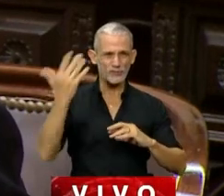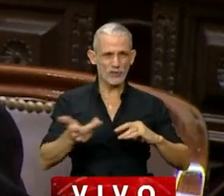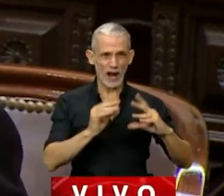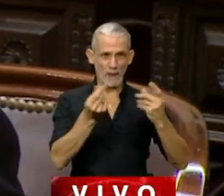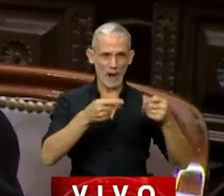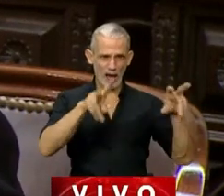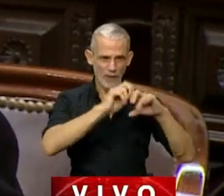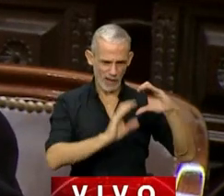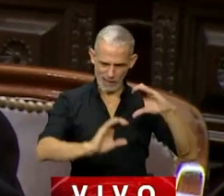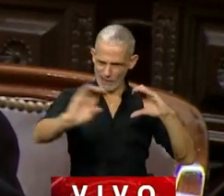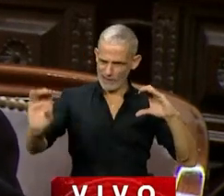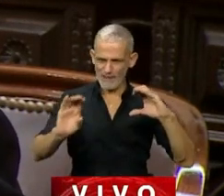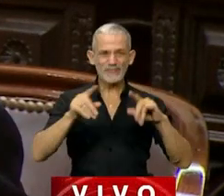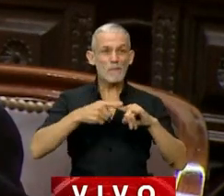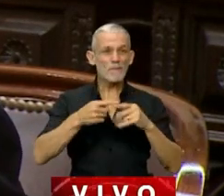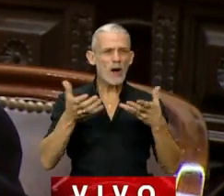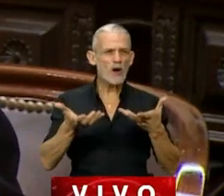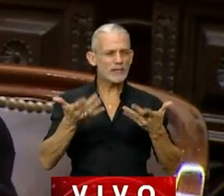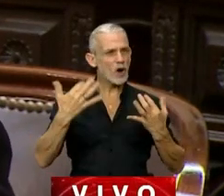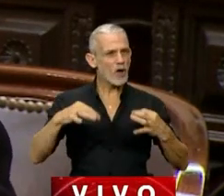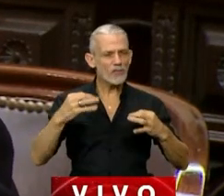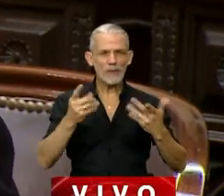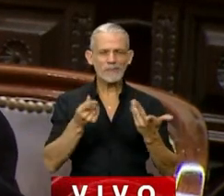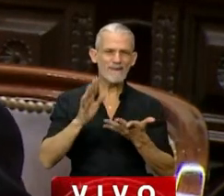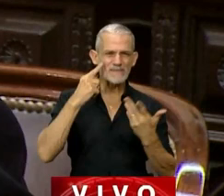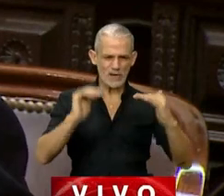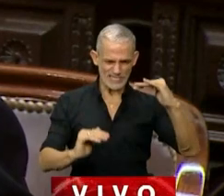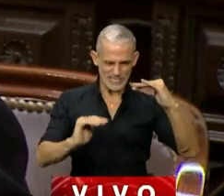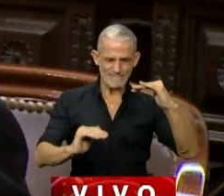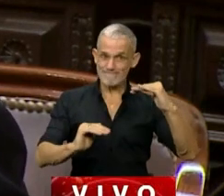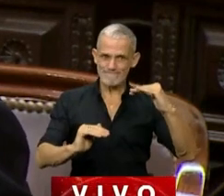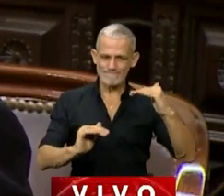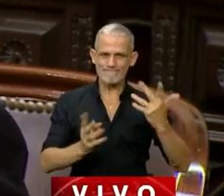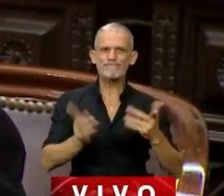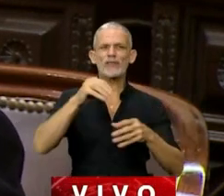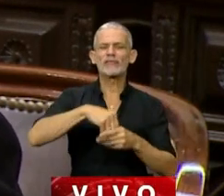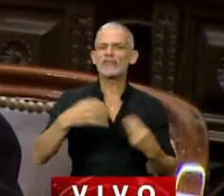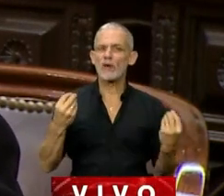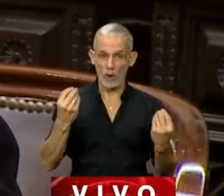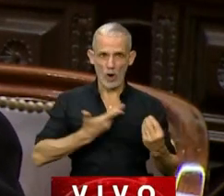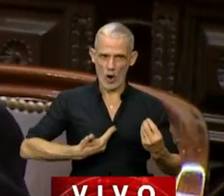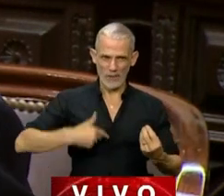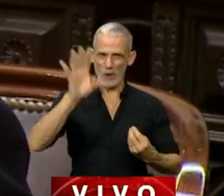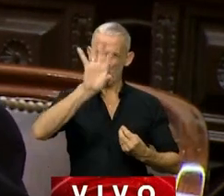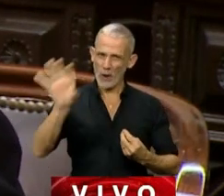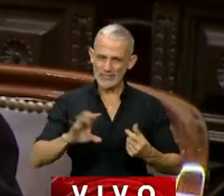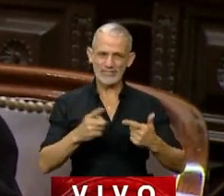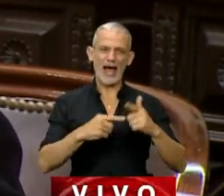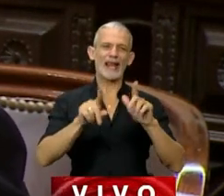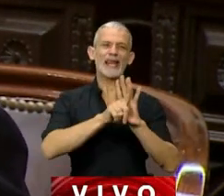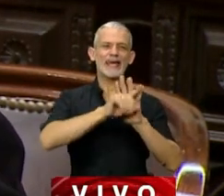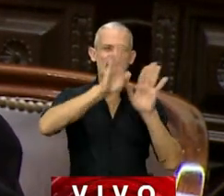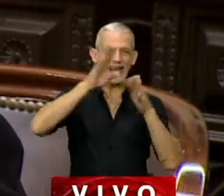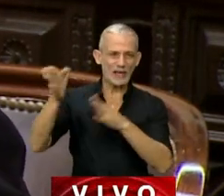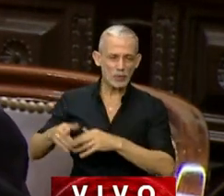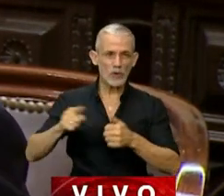por supuesto que la clase política debe de alguna manera revisar, y en donde están involucrados los gobiernos provinciales, las